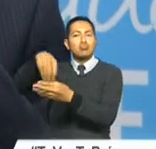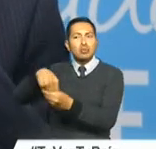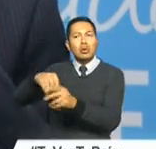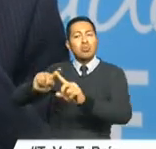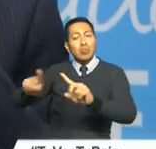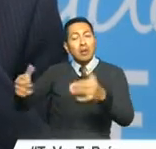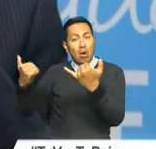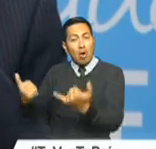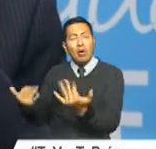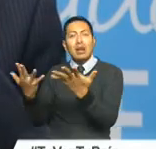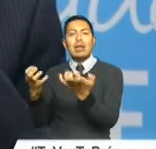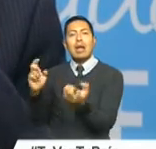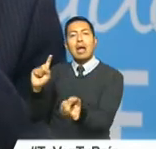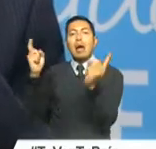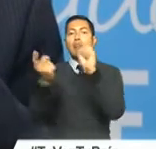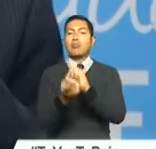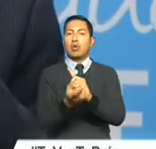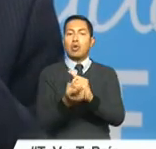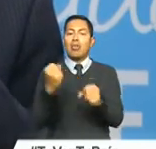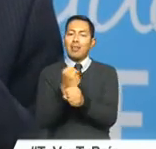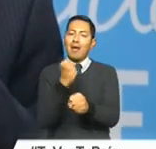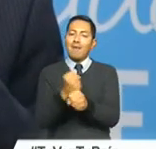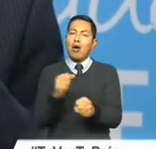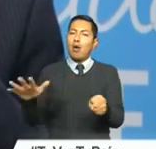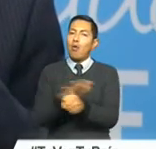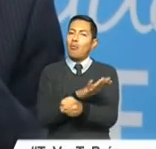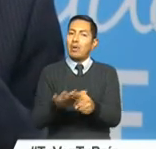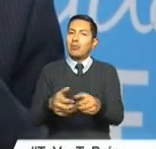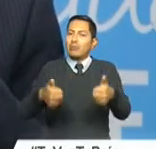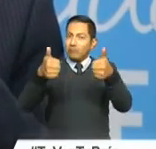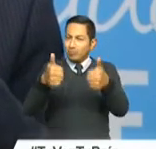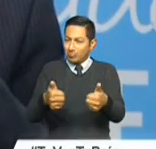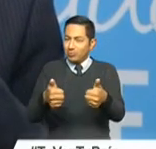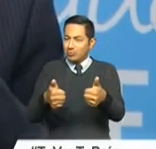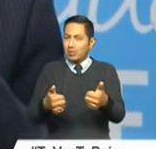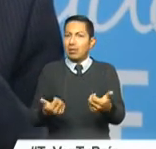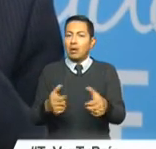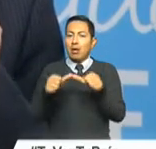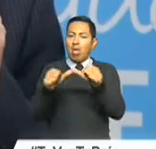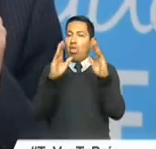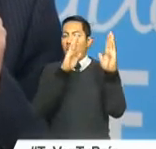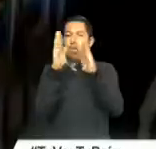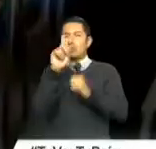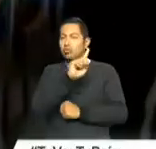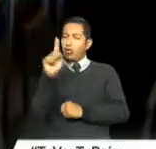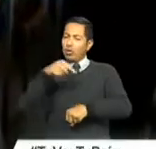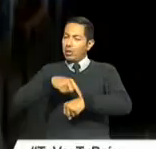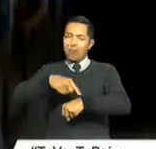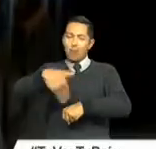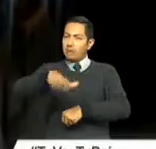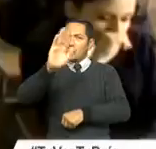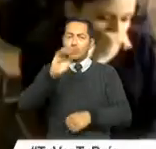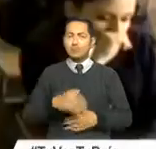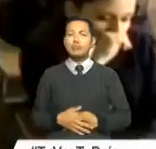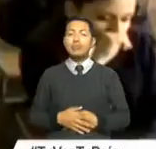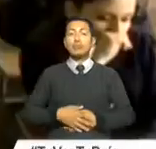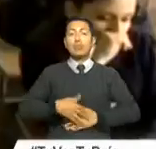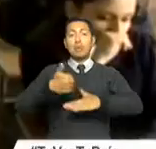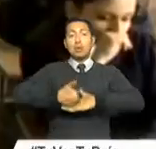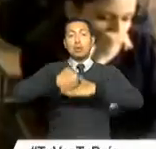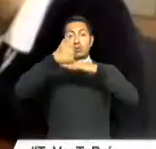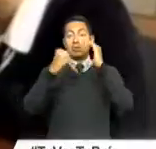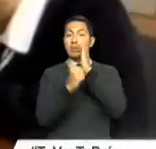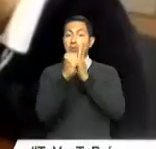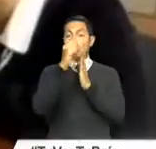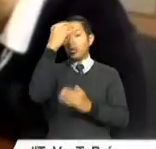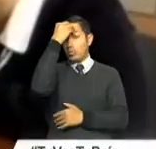de generar esa estabilidad tan necesaria en los procesos docentes. Según las autoridades del Ministerio de